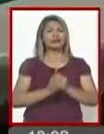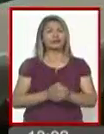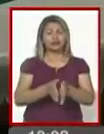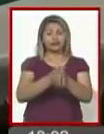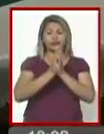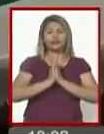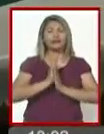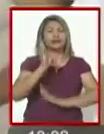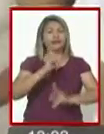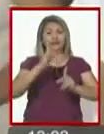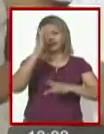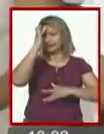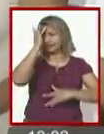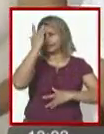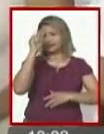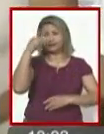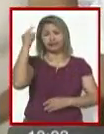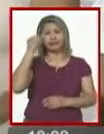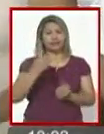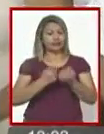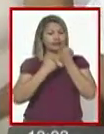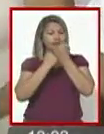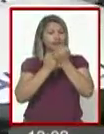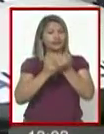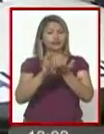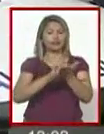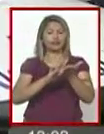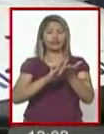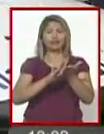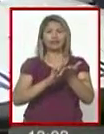El pedido de los pacientes es que el gobierno también apoye a los